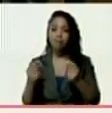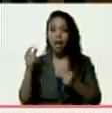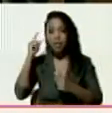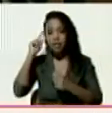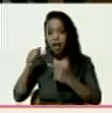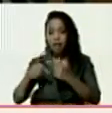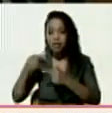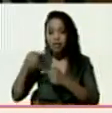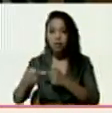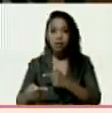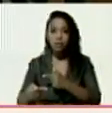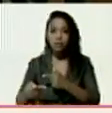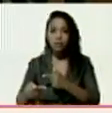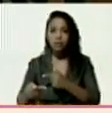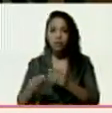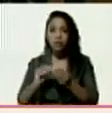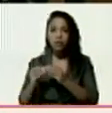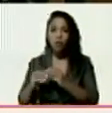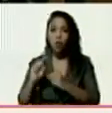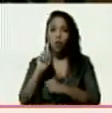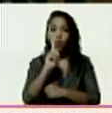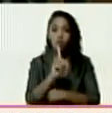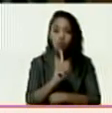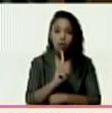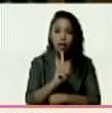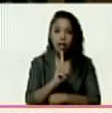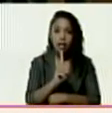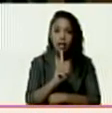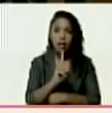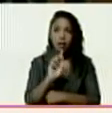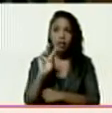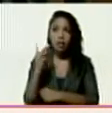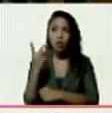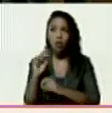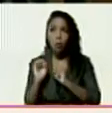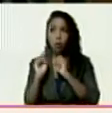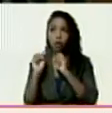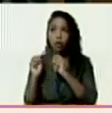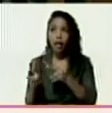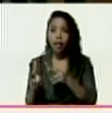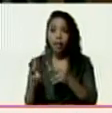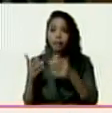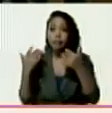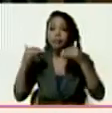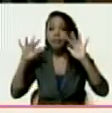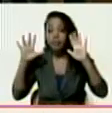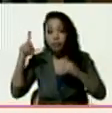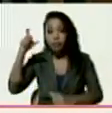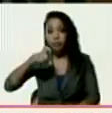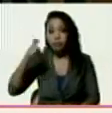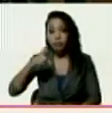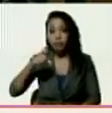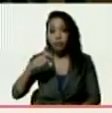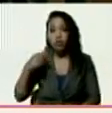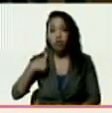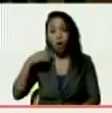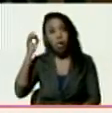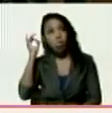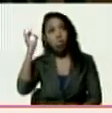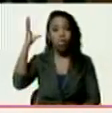siguiente hábil. Y por segunda oportunidad, si hubiese la necesidad. Esto no lo estoy inventando